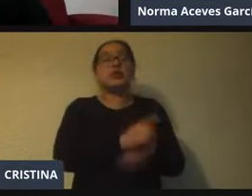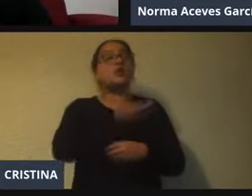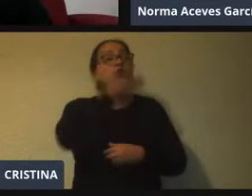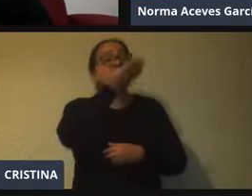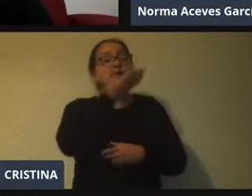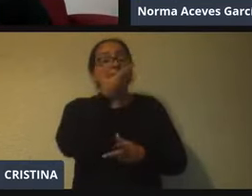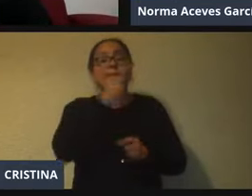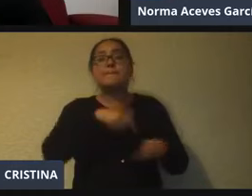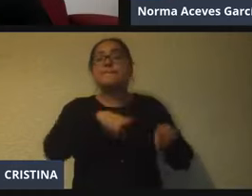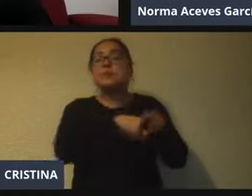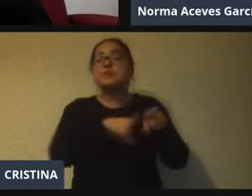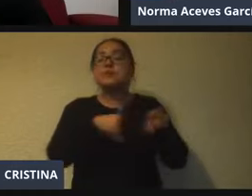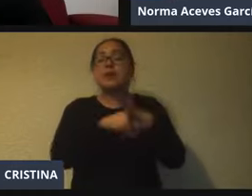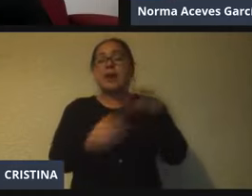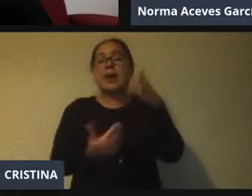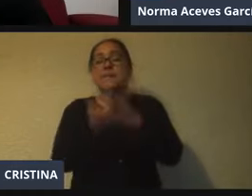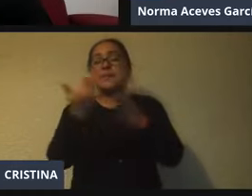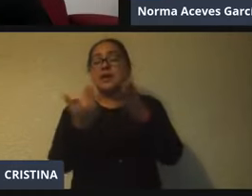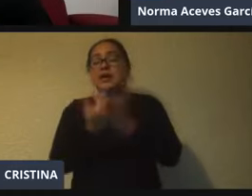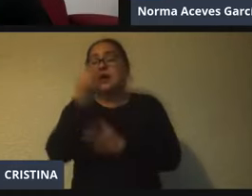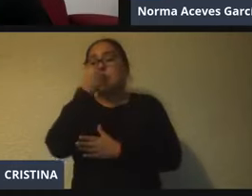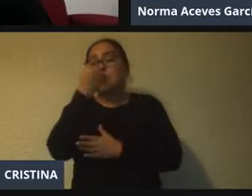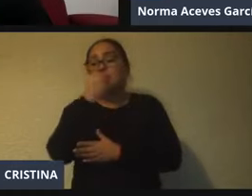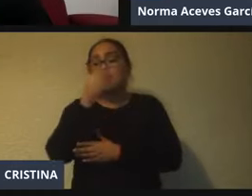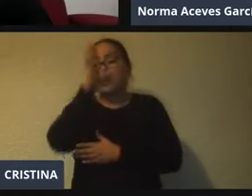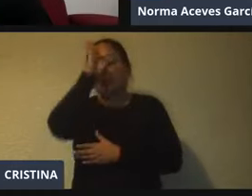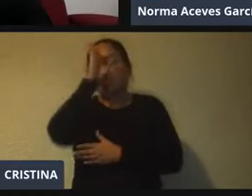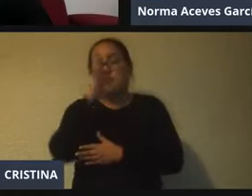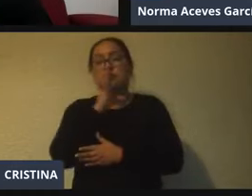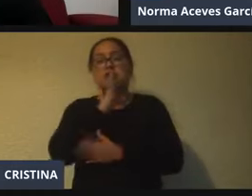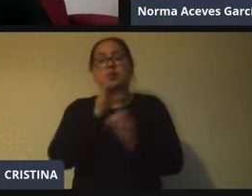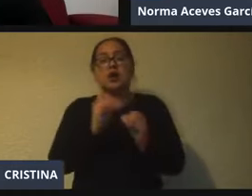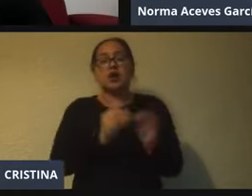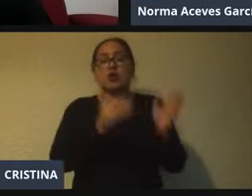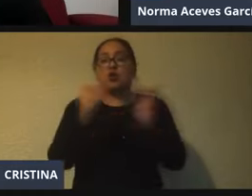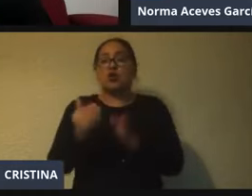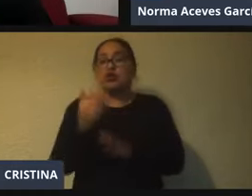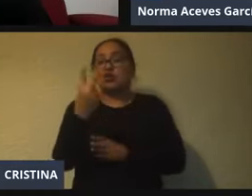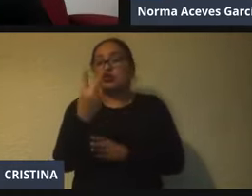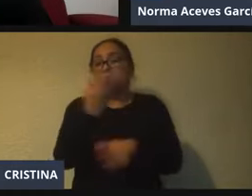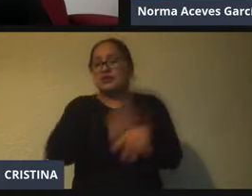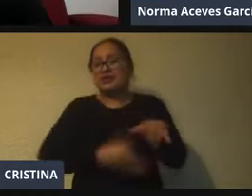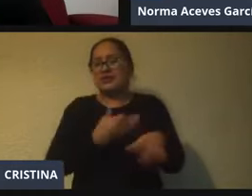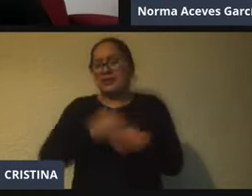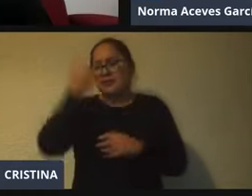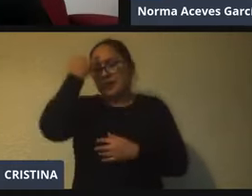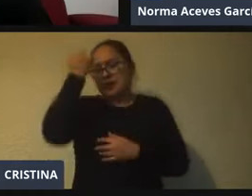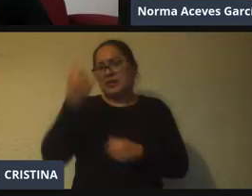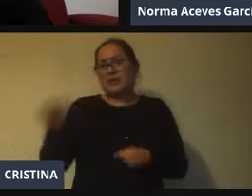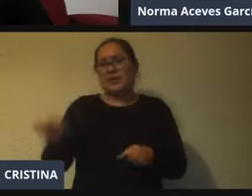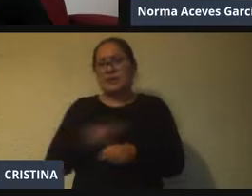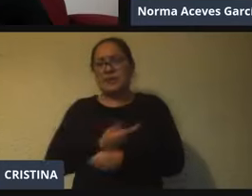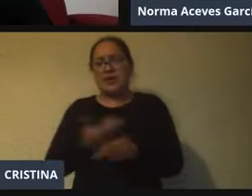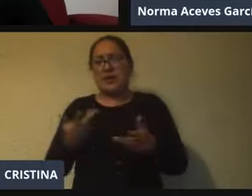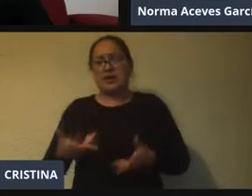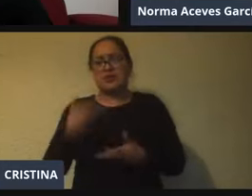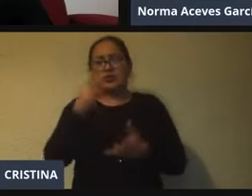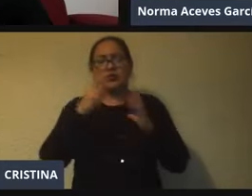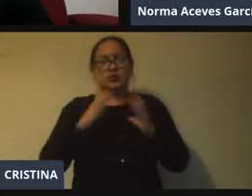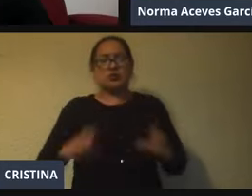a que vamos a desayunar a las 12 del día o a las 2 de la tarde, pues imagínense todo lo que va a cambiar en su